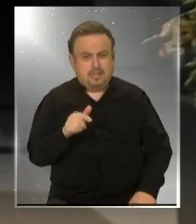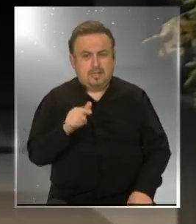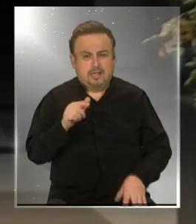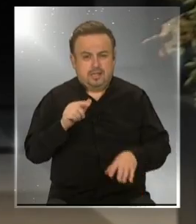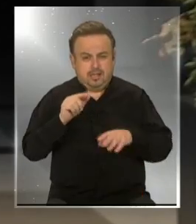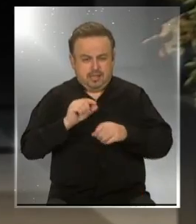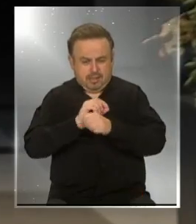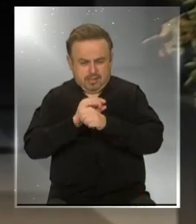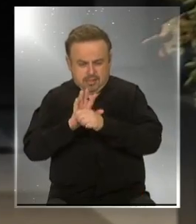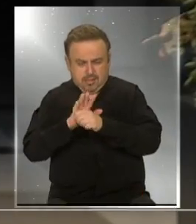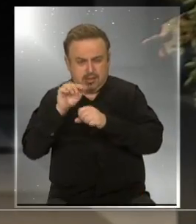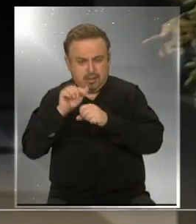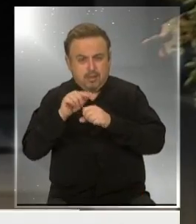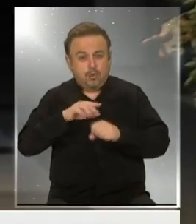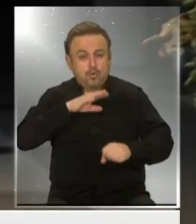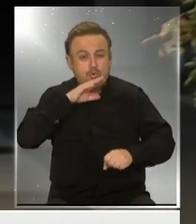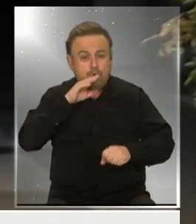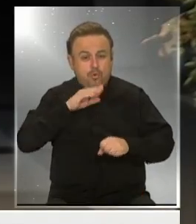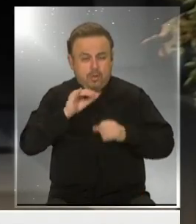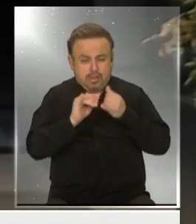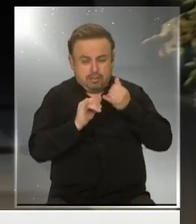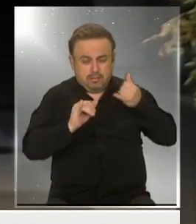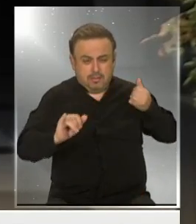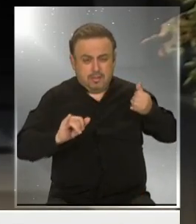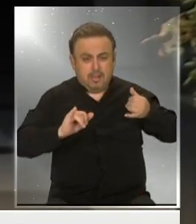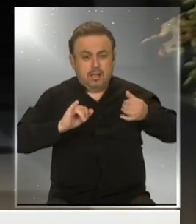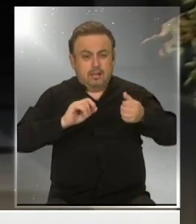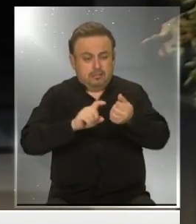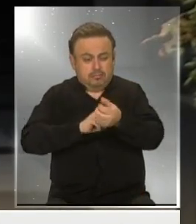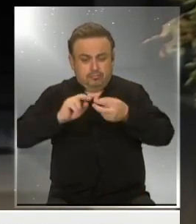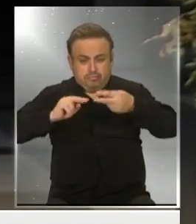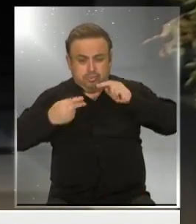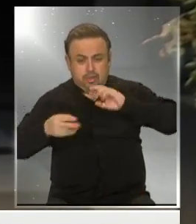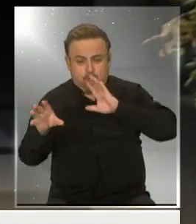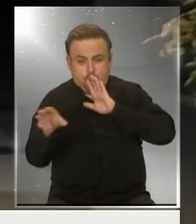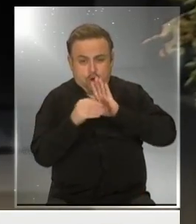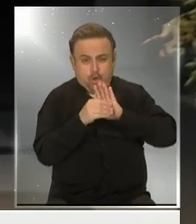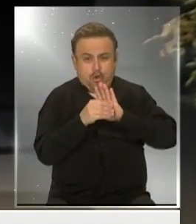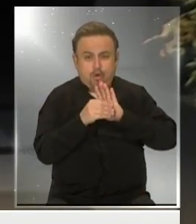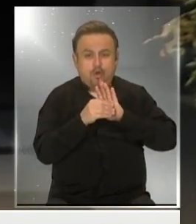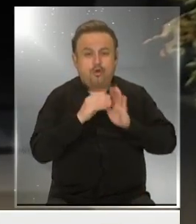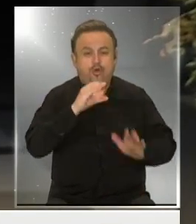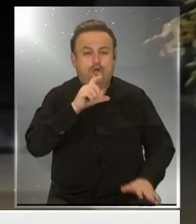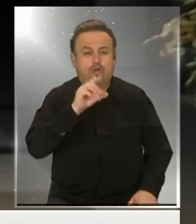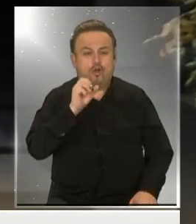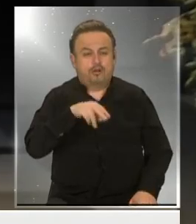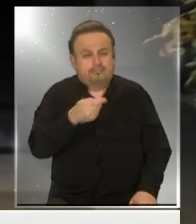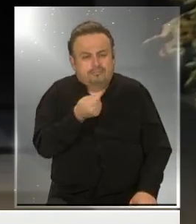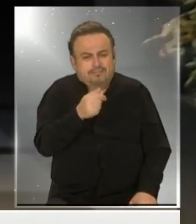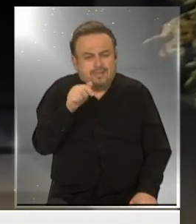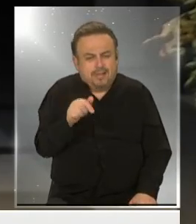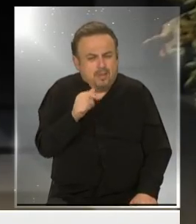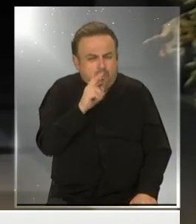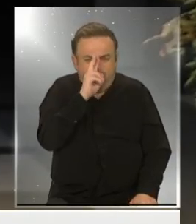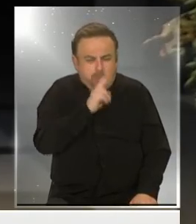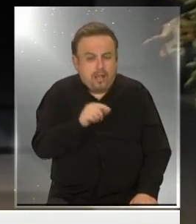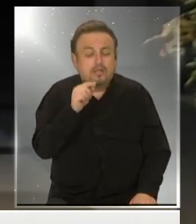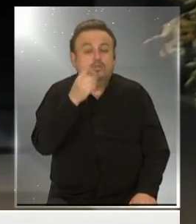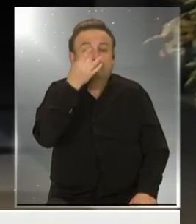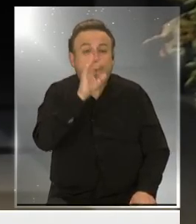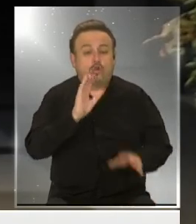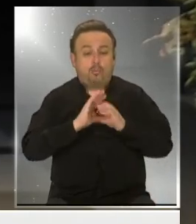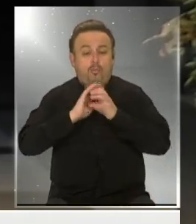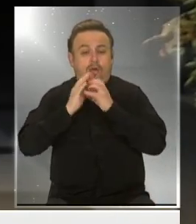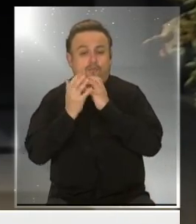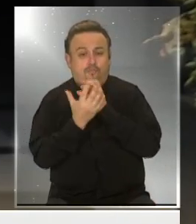coronavirus real y utilizando ingeniería genética logró hacer una copia, un clon que se parece mucho, es igual, pero solo por